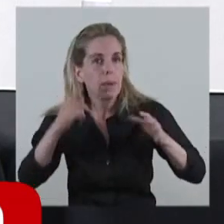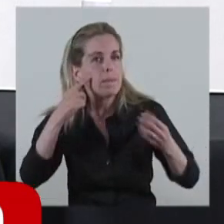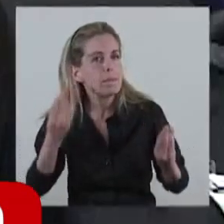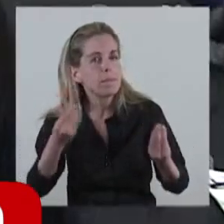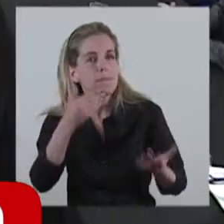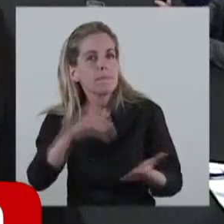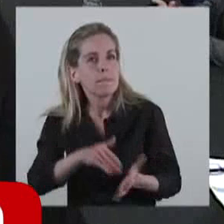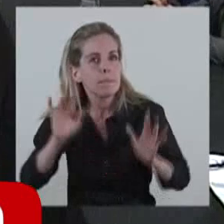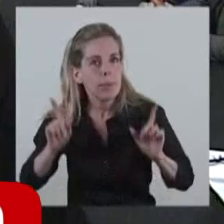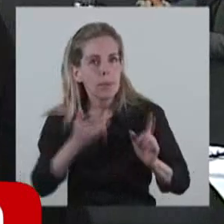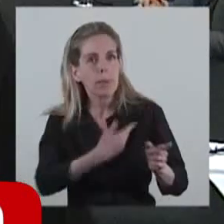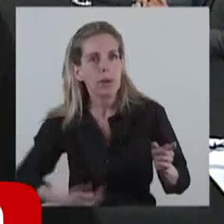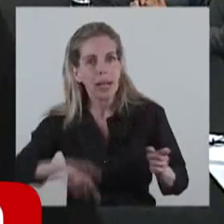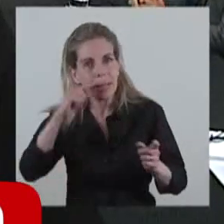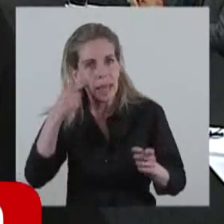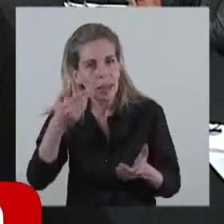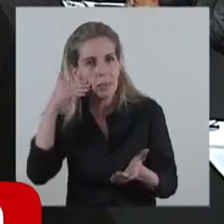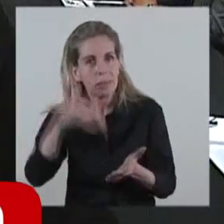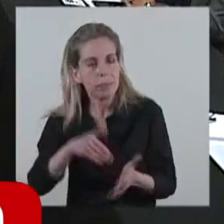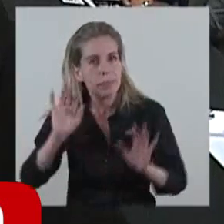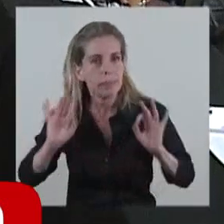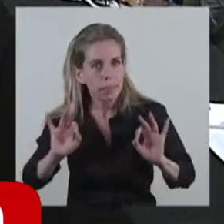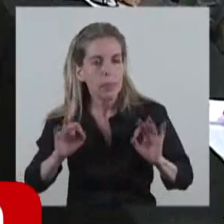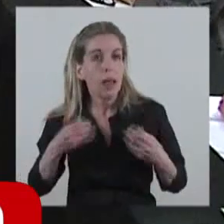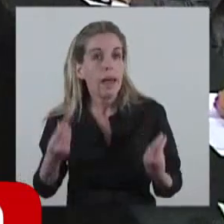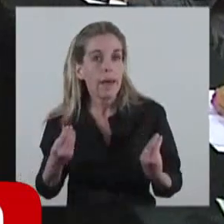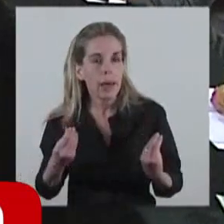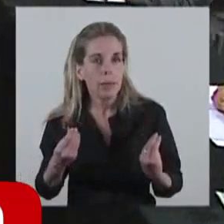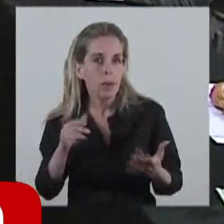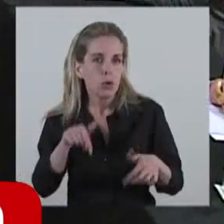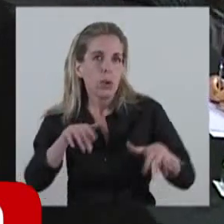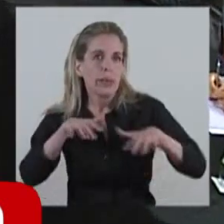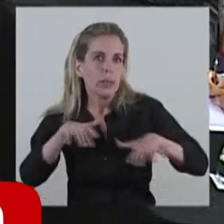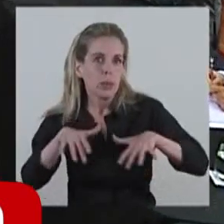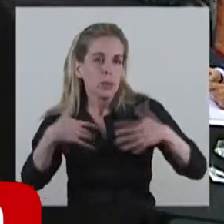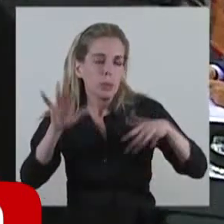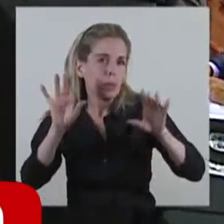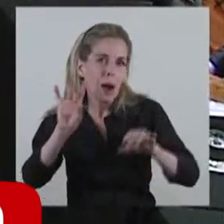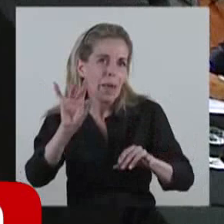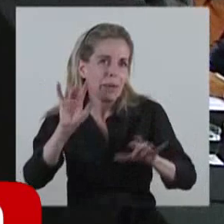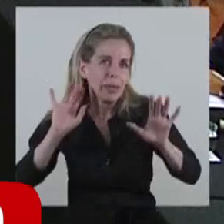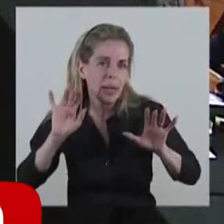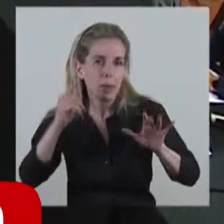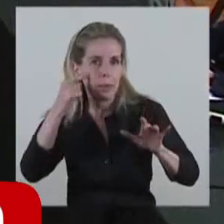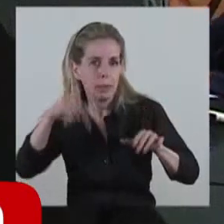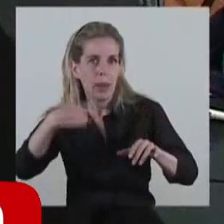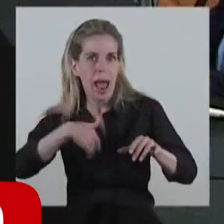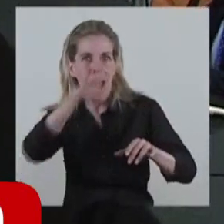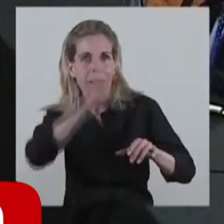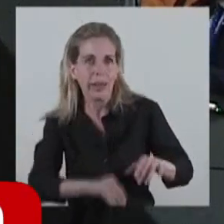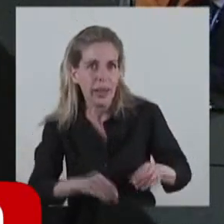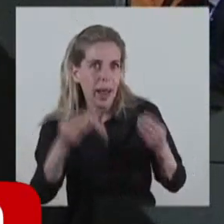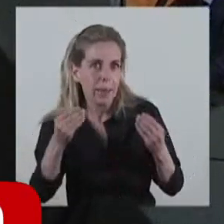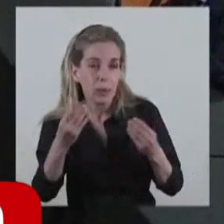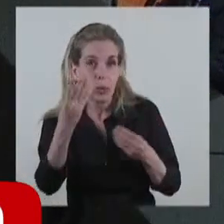palabra empeñada por el presidente Alberto Fernández en la situación más aguda que le tocó atravesar al país después